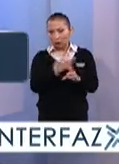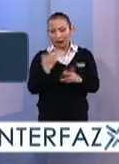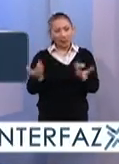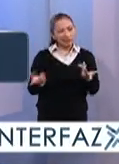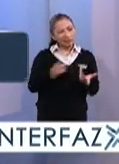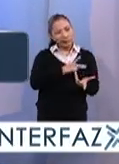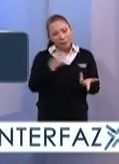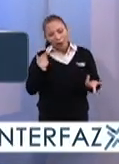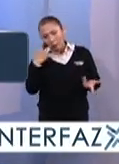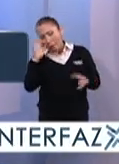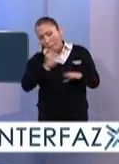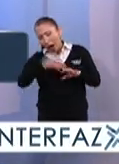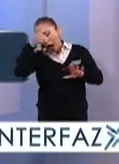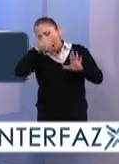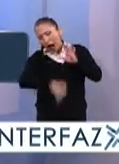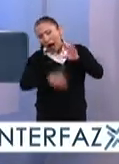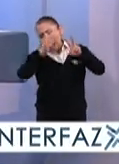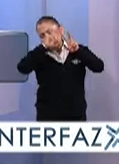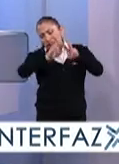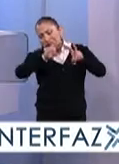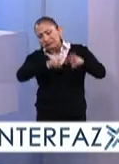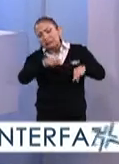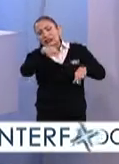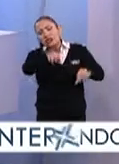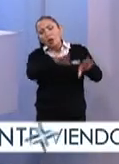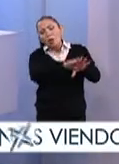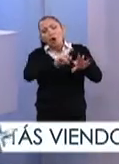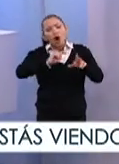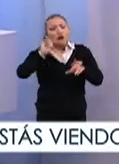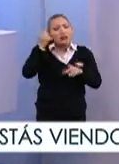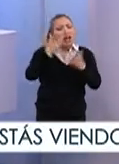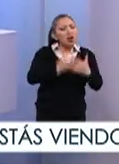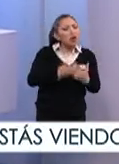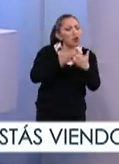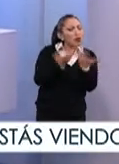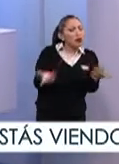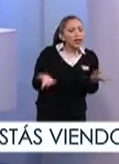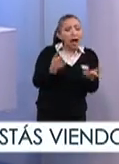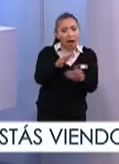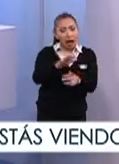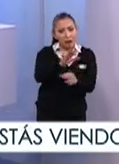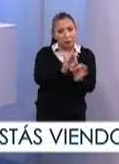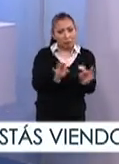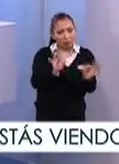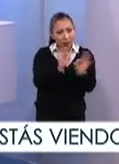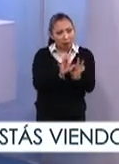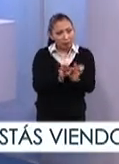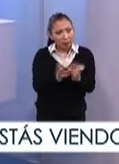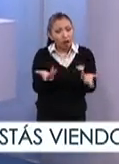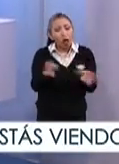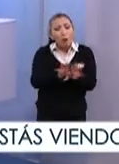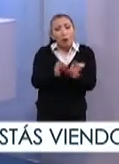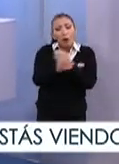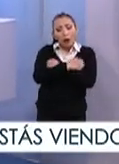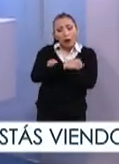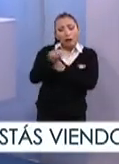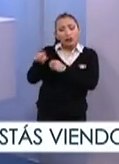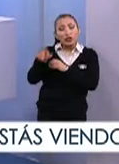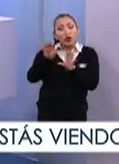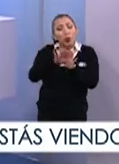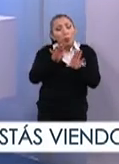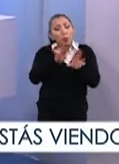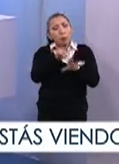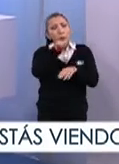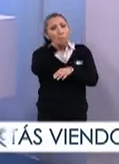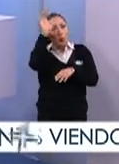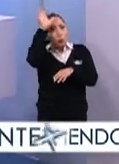tenido que analizar el papel y el funcionamiento de las tecnologías son áreas también importantísimas como la educación, pero también como